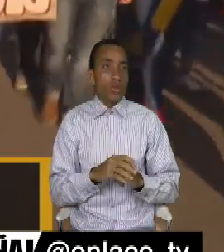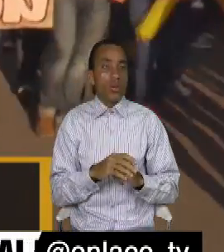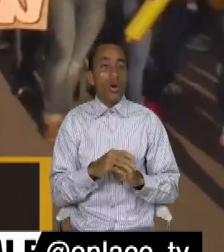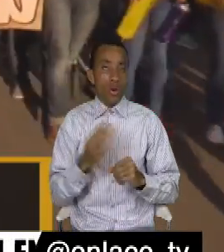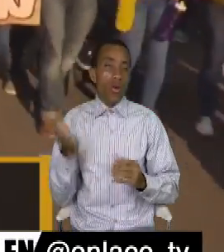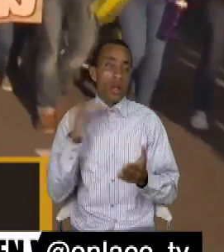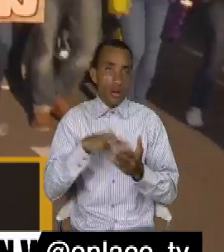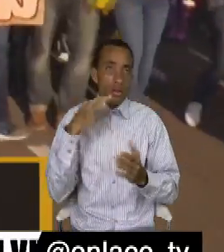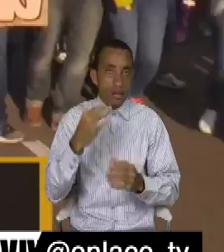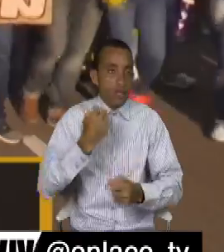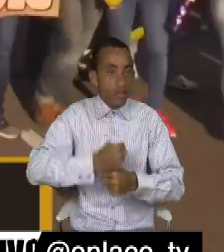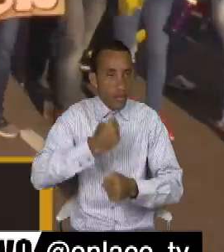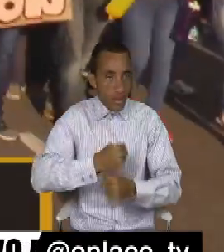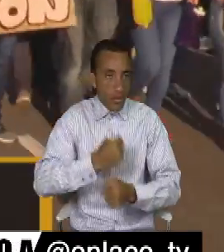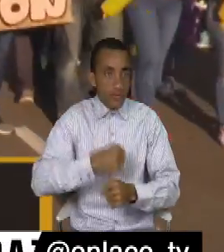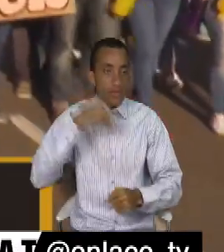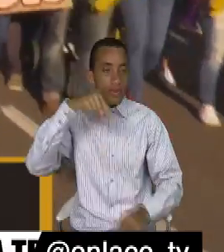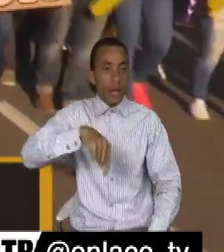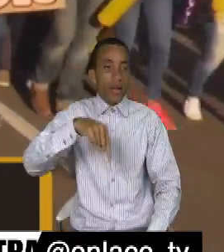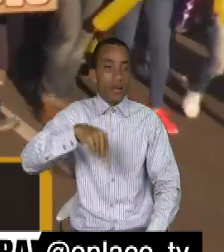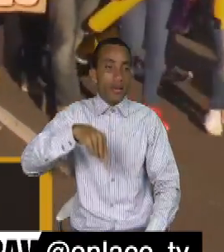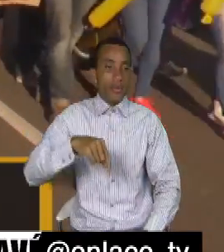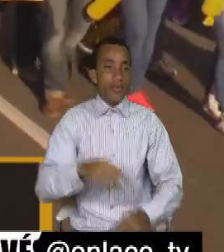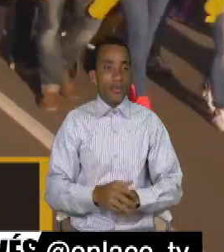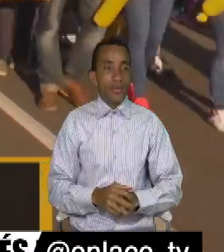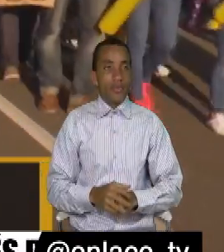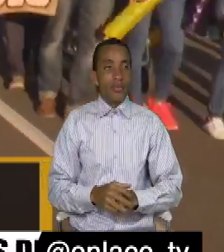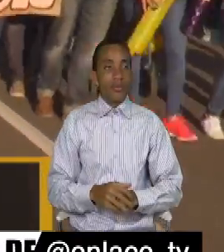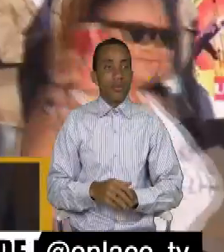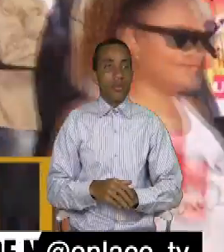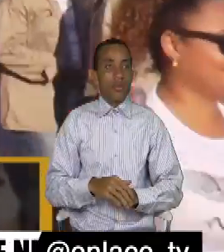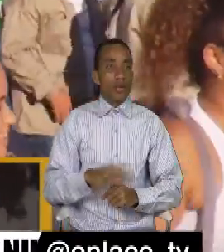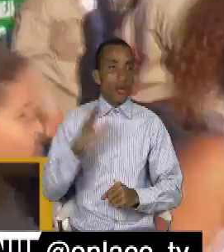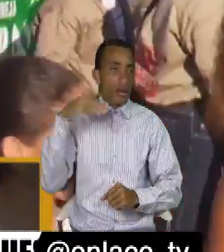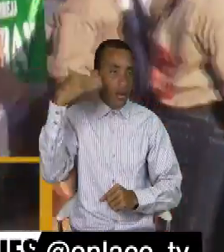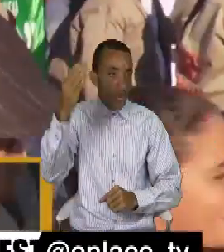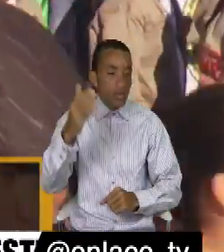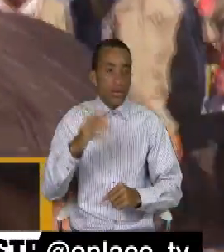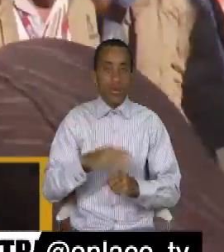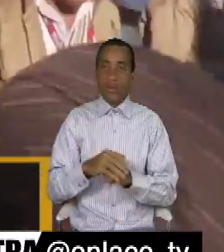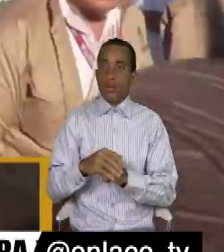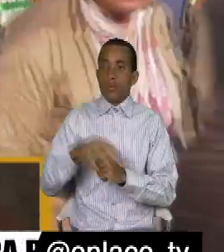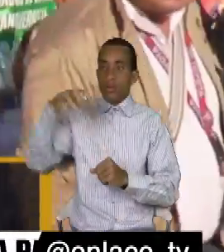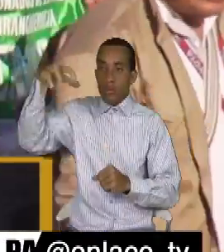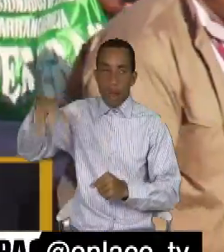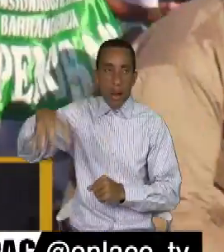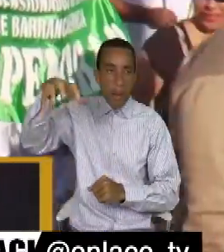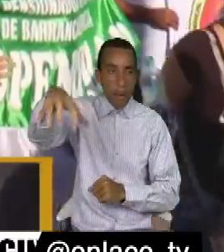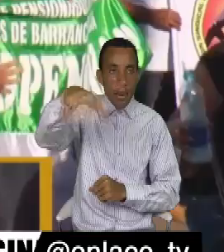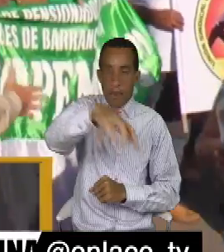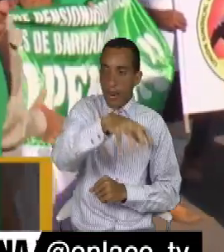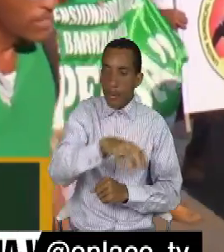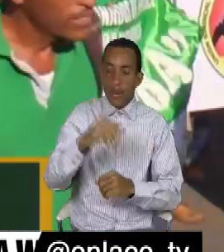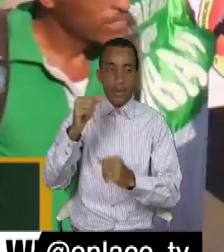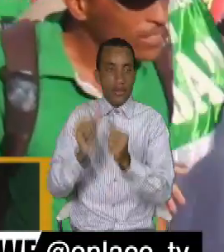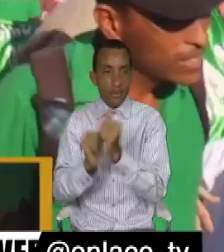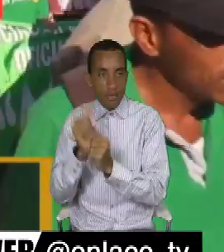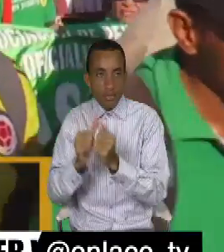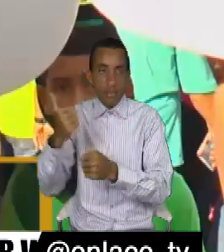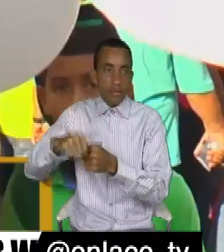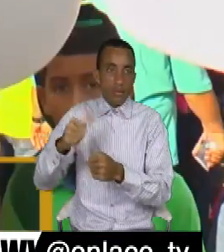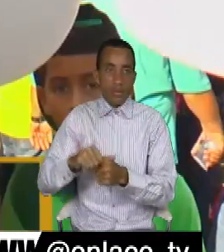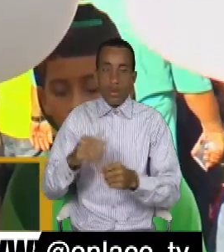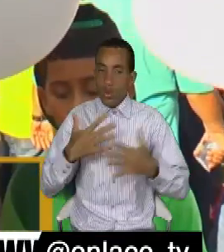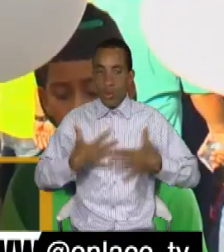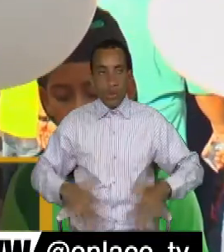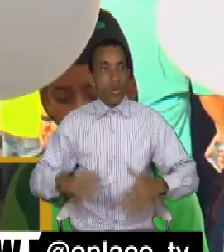prontamente aquí en las venideras paradas de plantas. E igualmente, donde toque estar, en cualquier lugar de